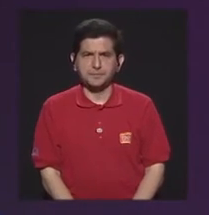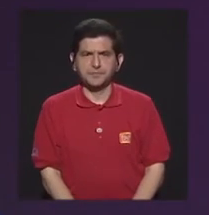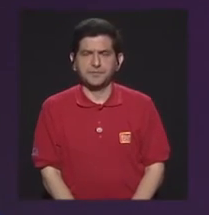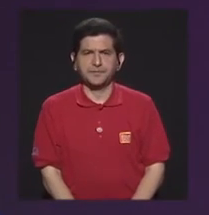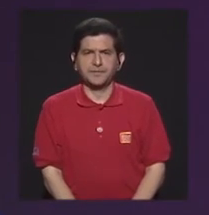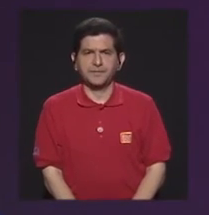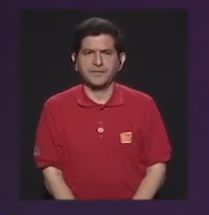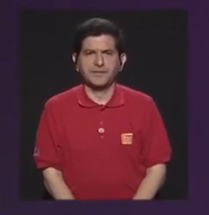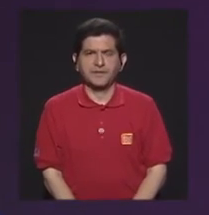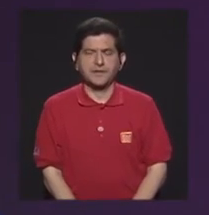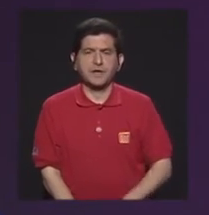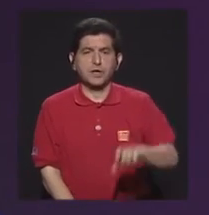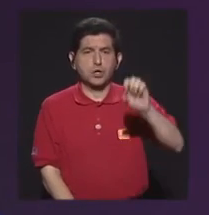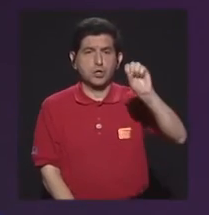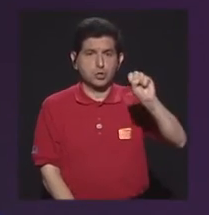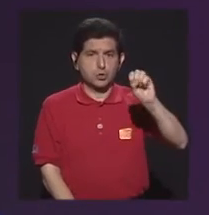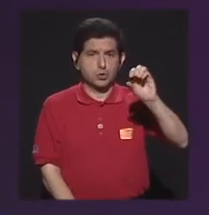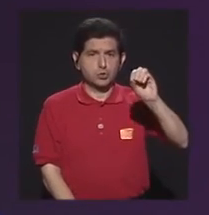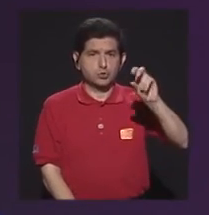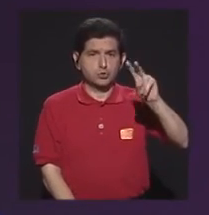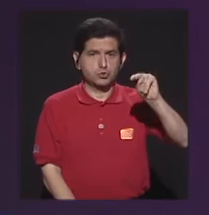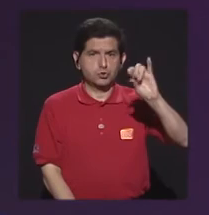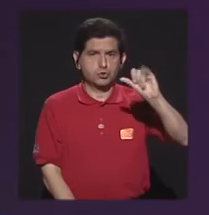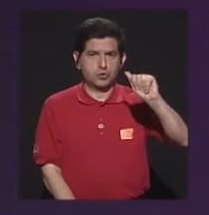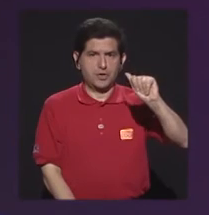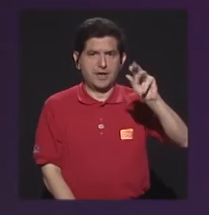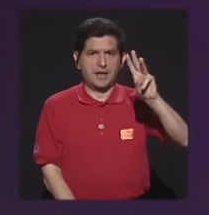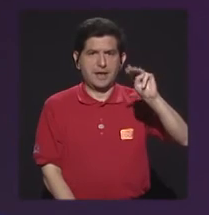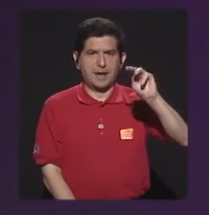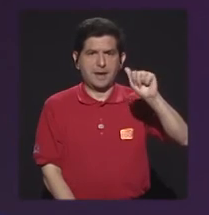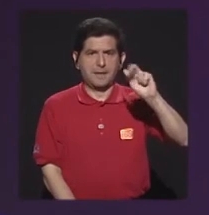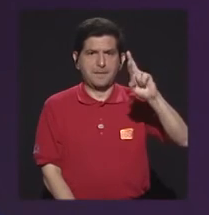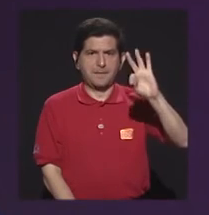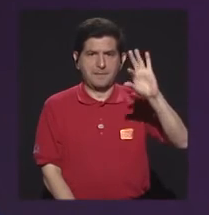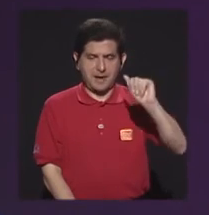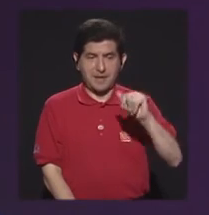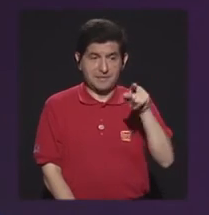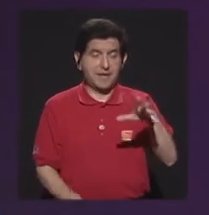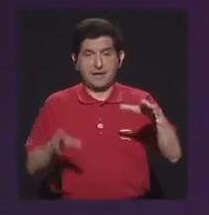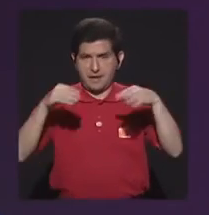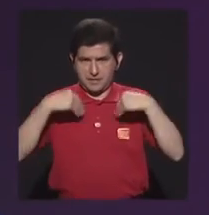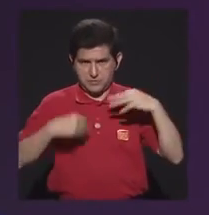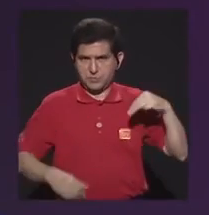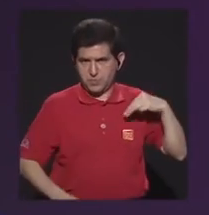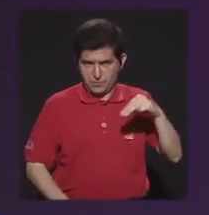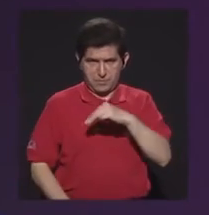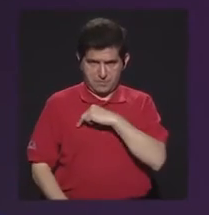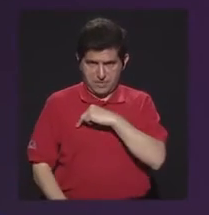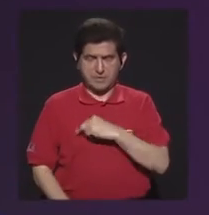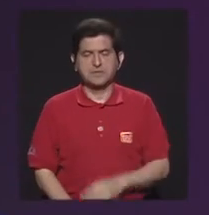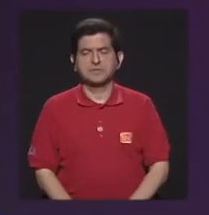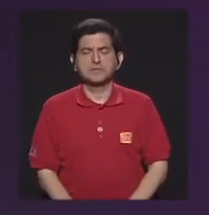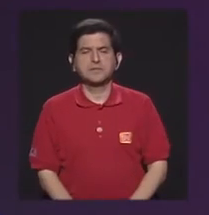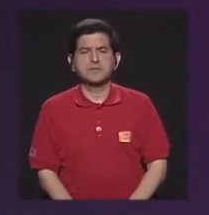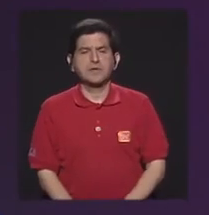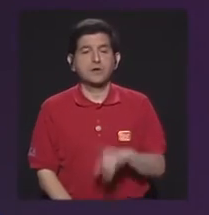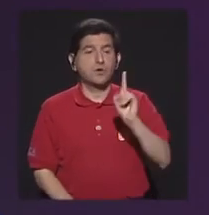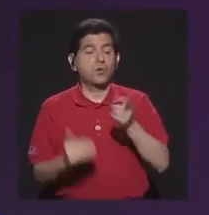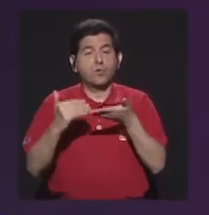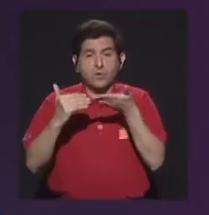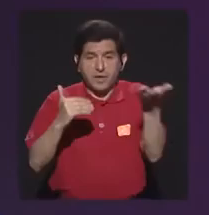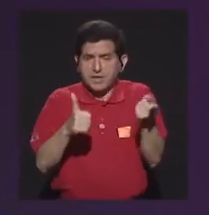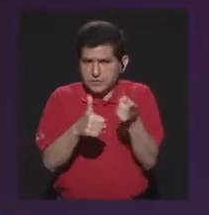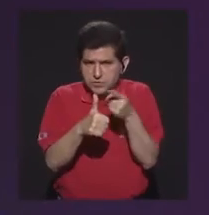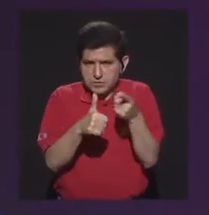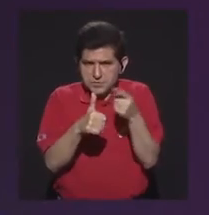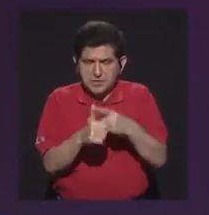la doña Sonia Marta, la ministra, cuando asume este ministerio, una de las cosas que de